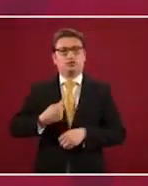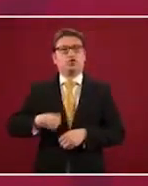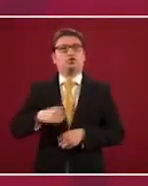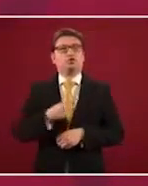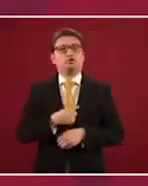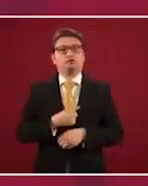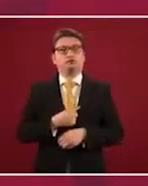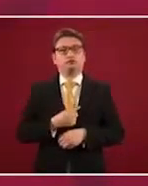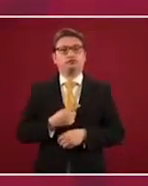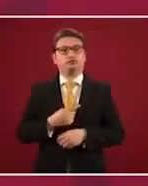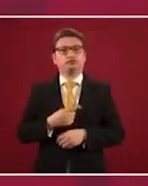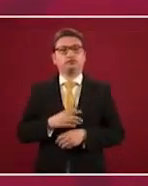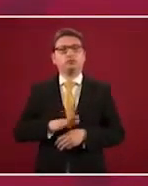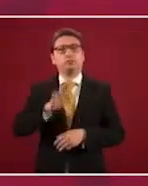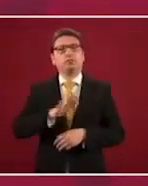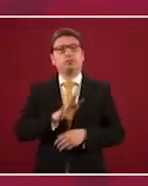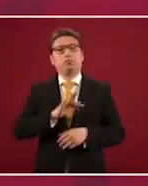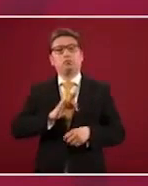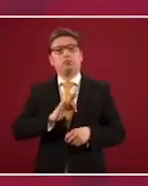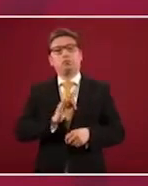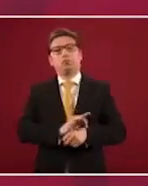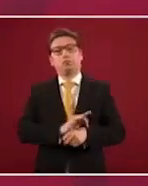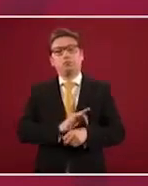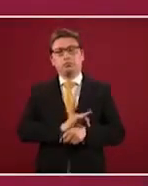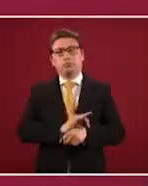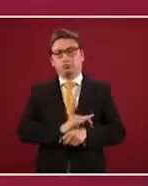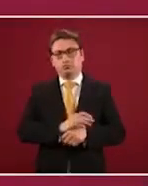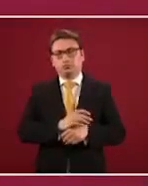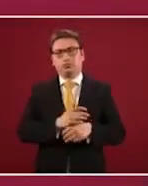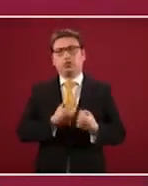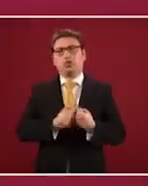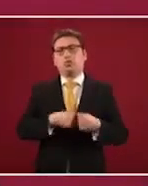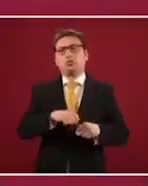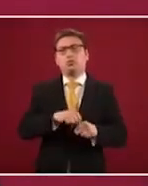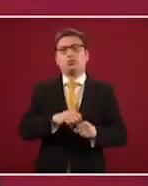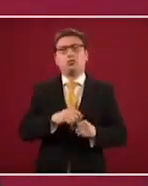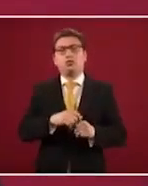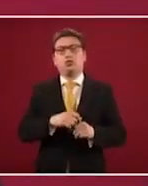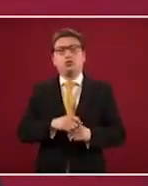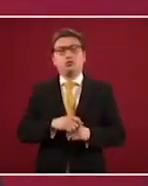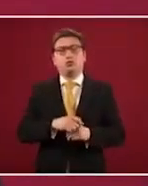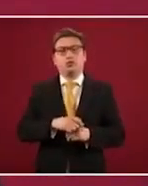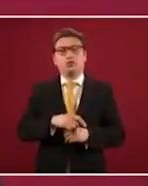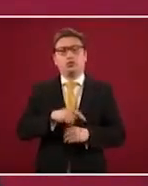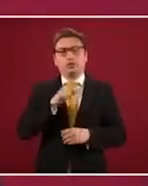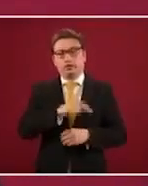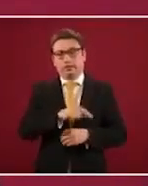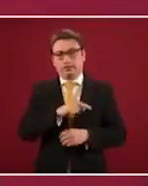sirviendo de cómplices o encubridores.